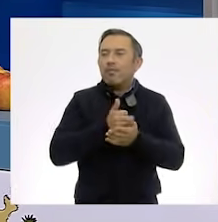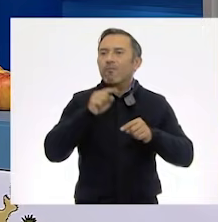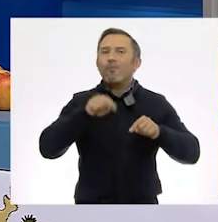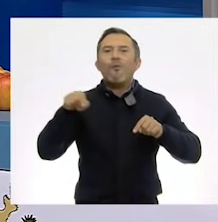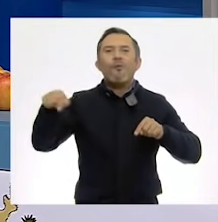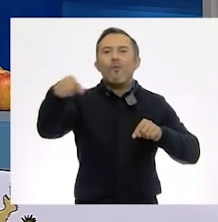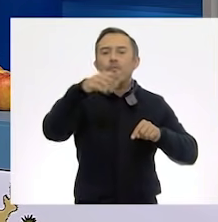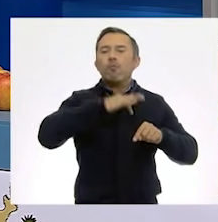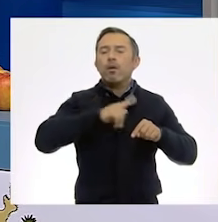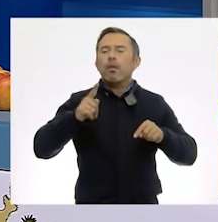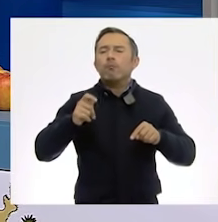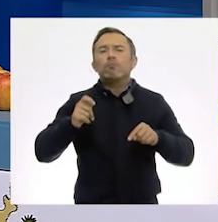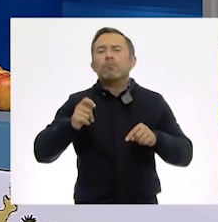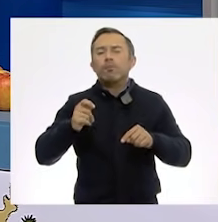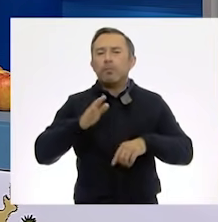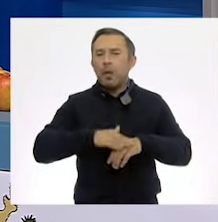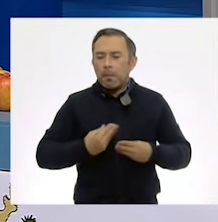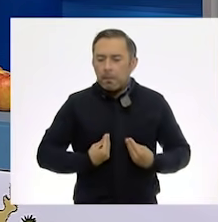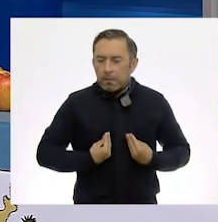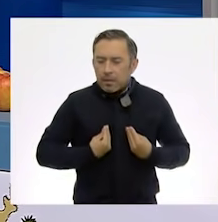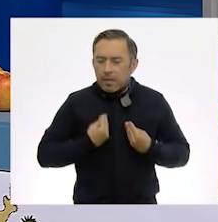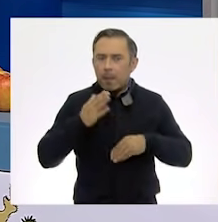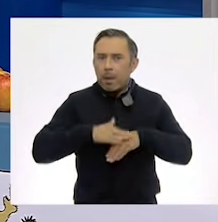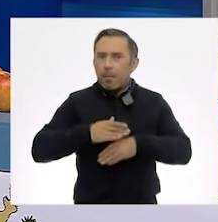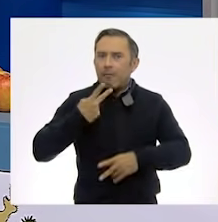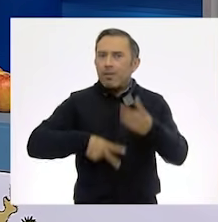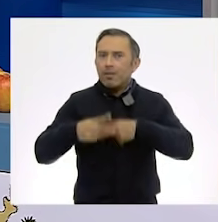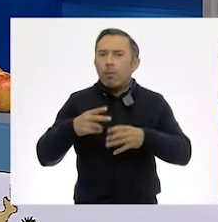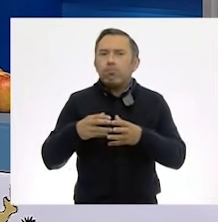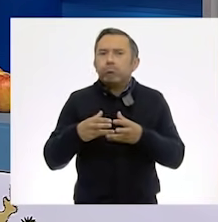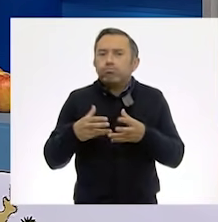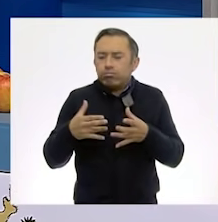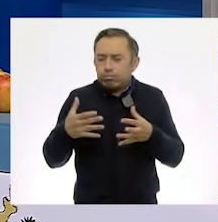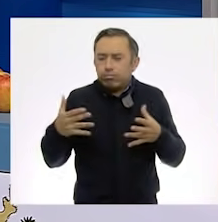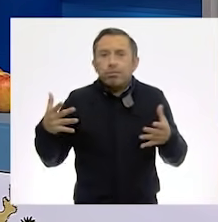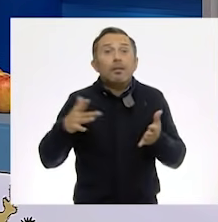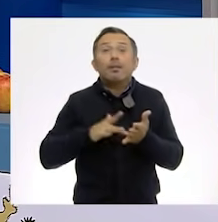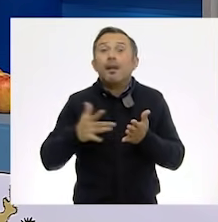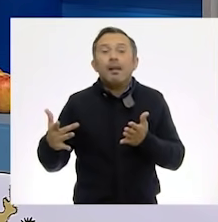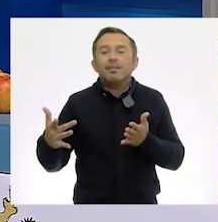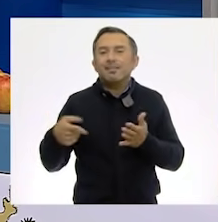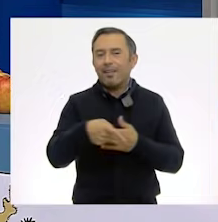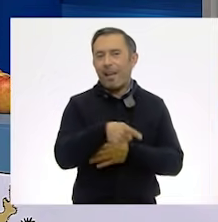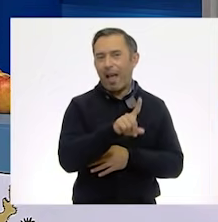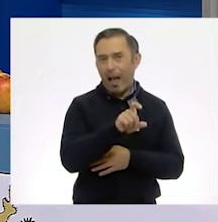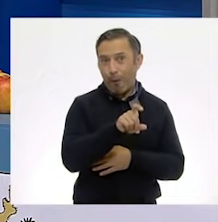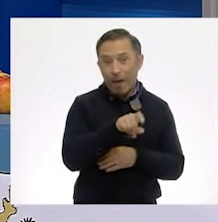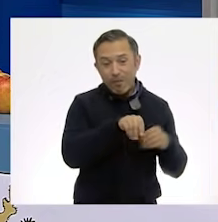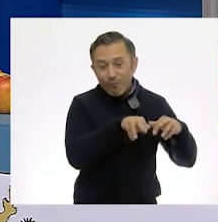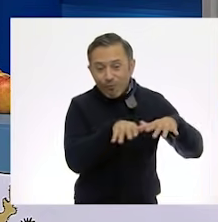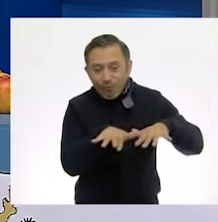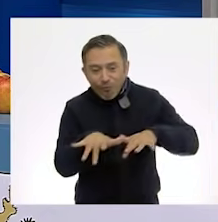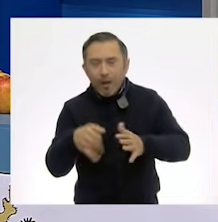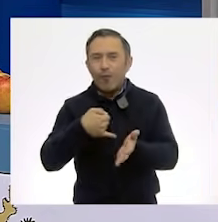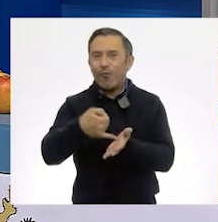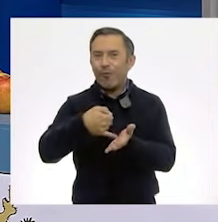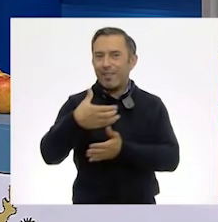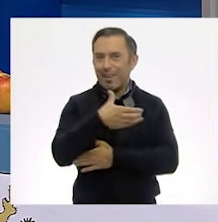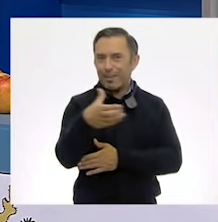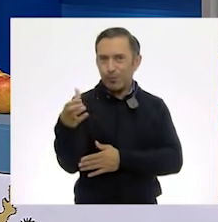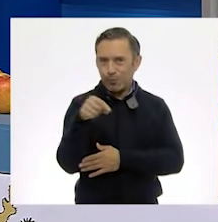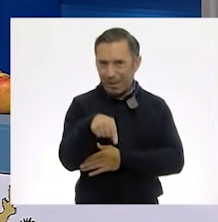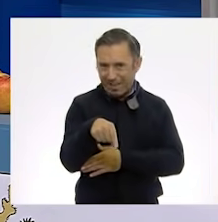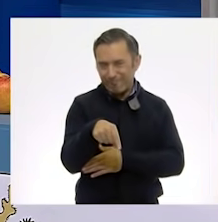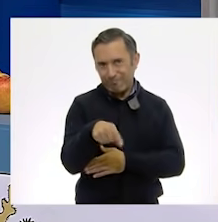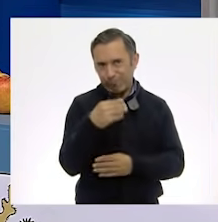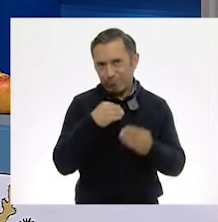subsistir y crecer gracias a la agricultura, como lo hemos venido estudiando. Les voy a explicar con un sencillo